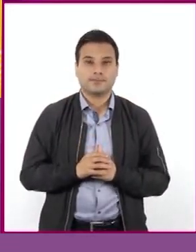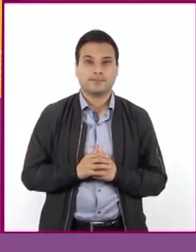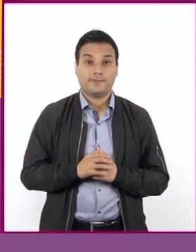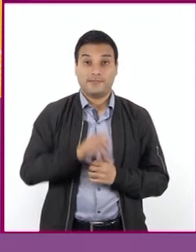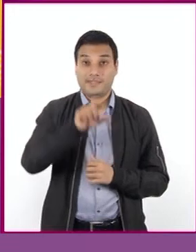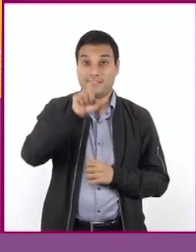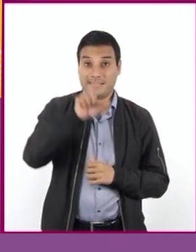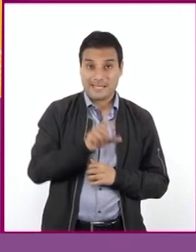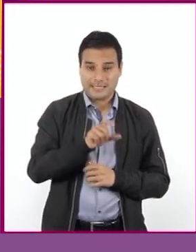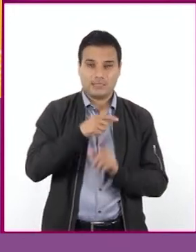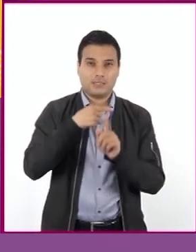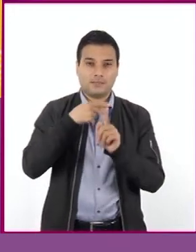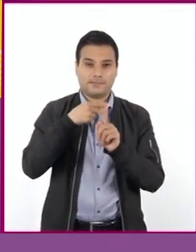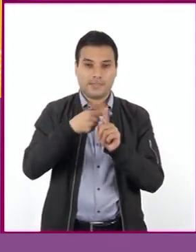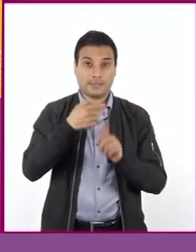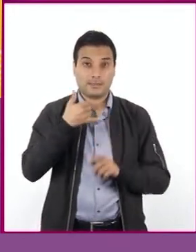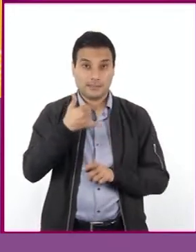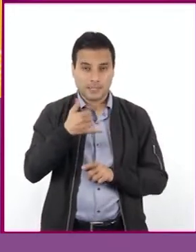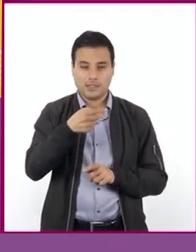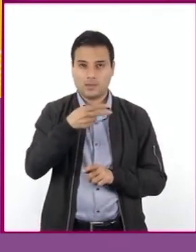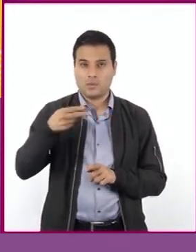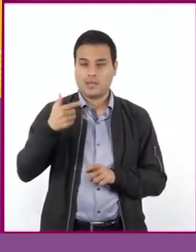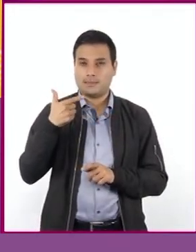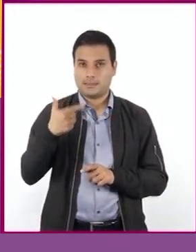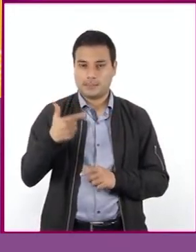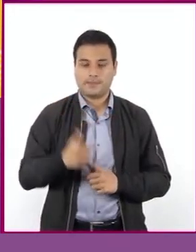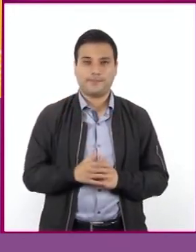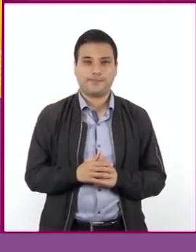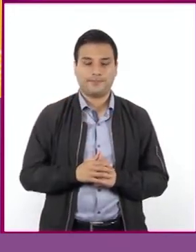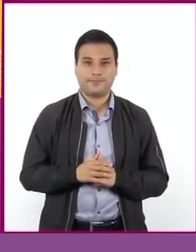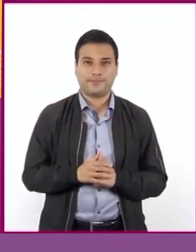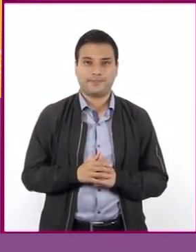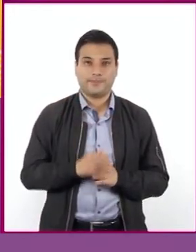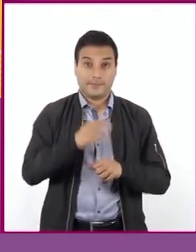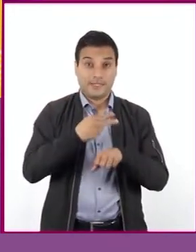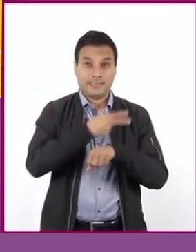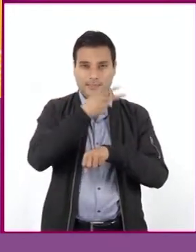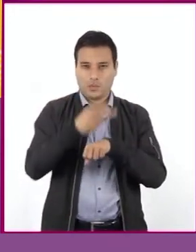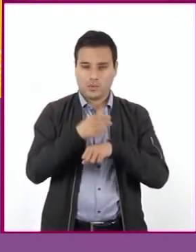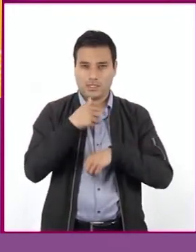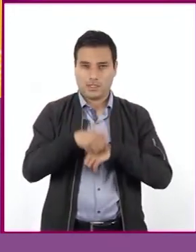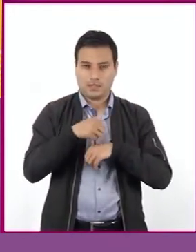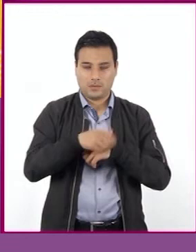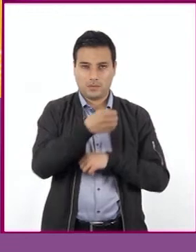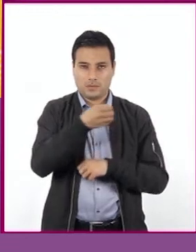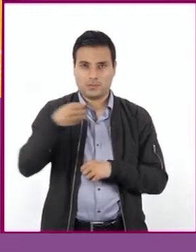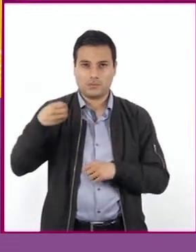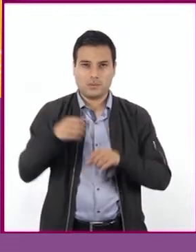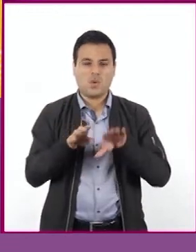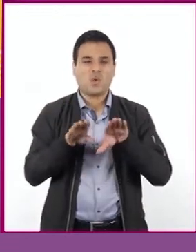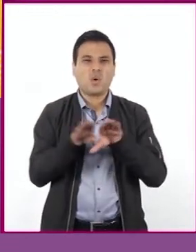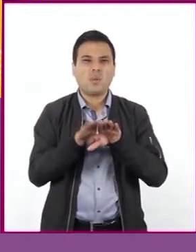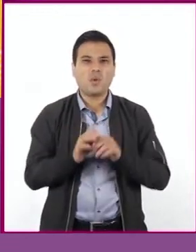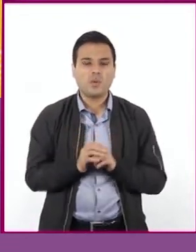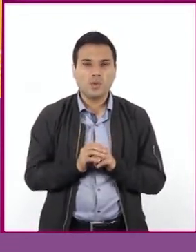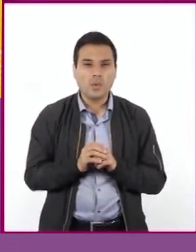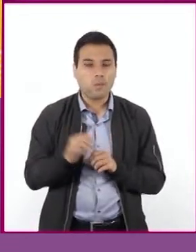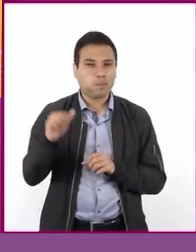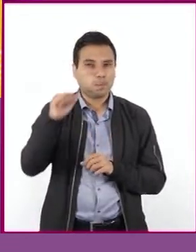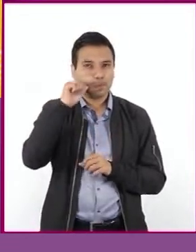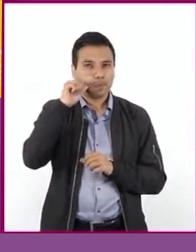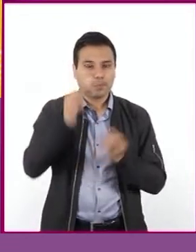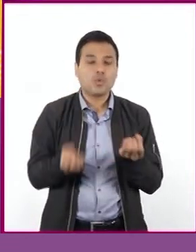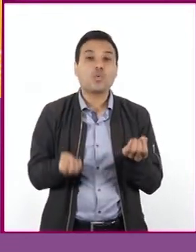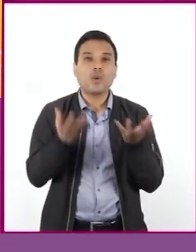X más y igual a 7. La segunda ecuación queda planteada por el número de ruedas de